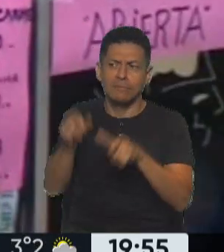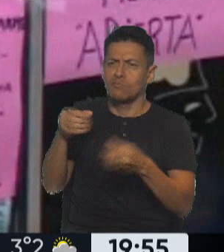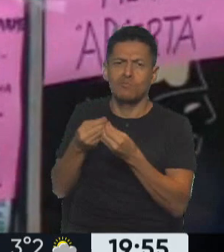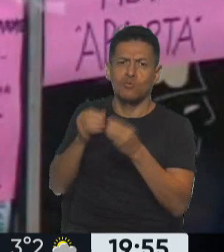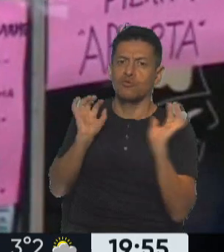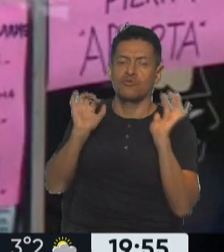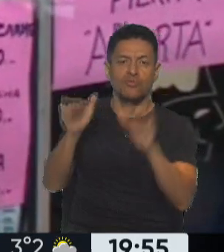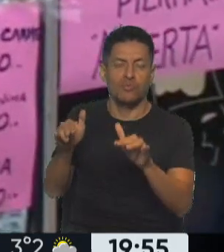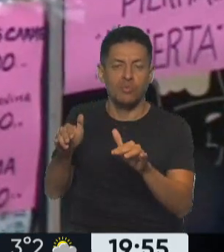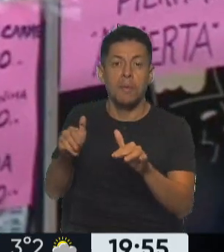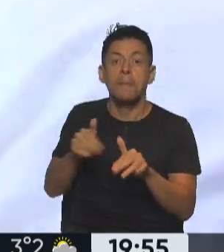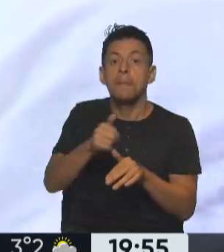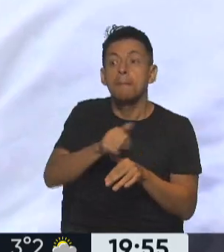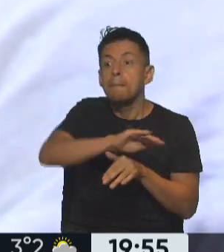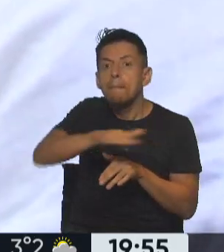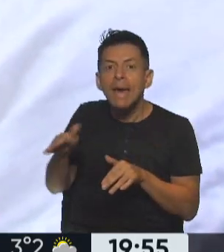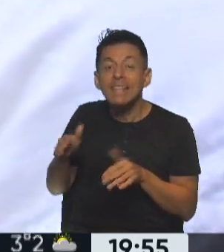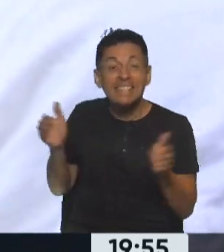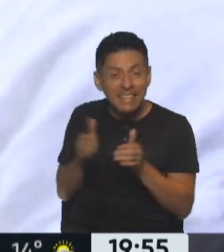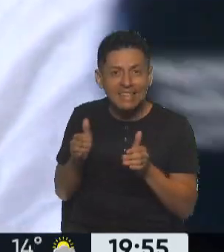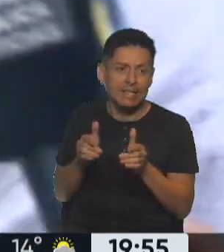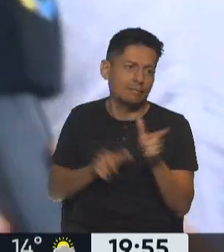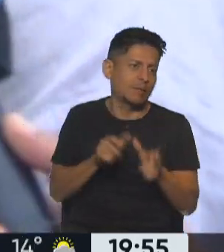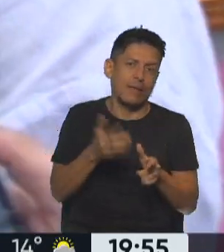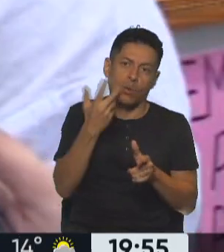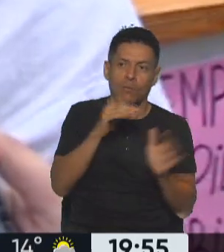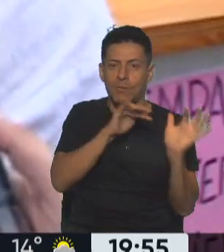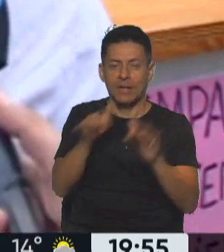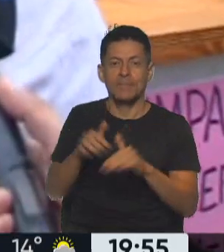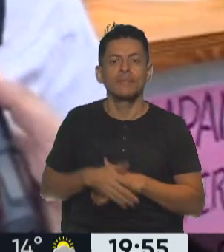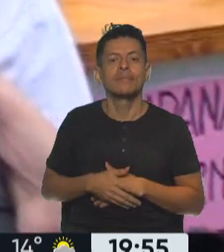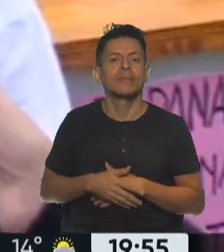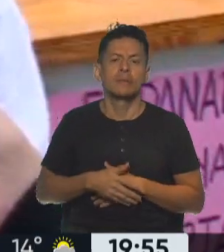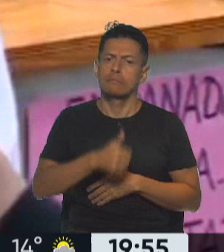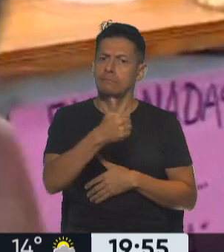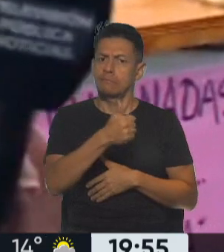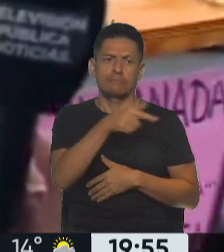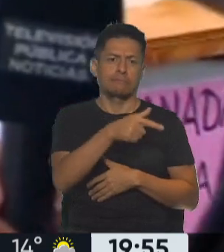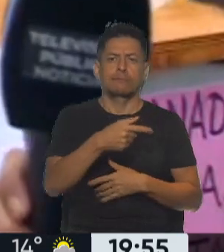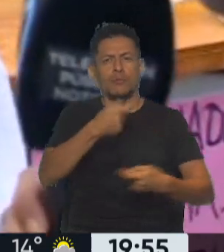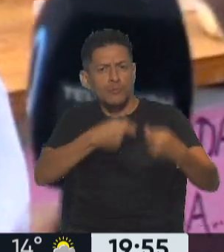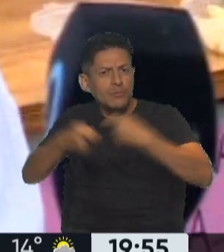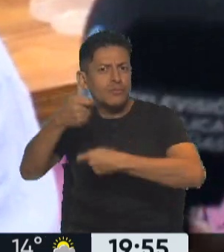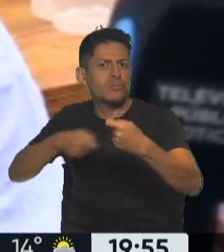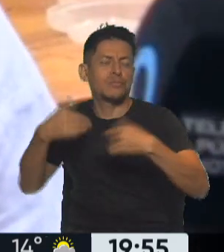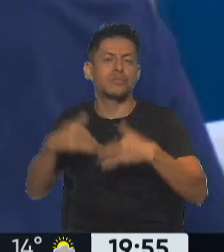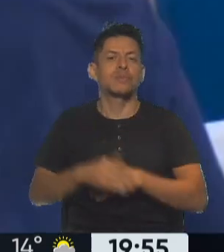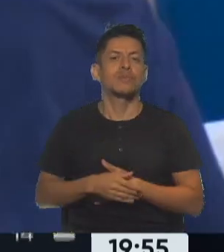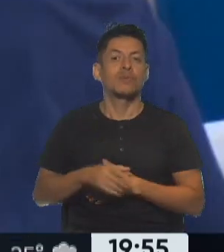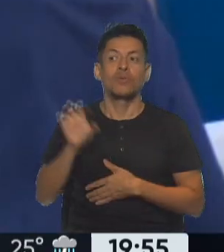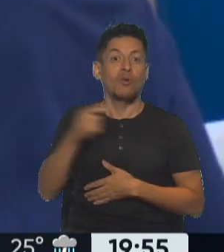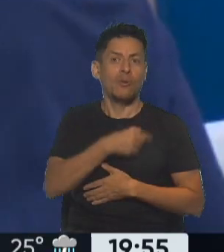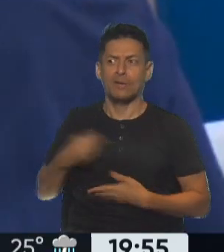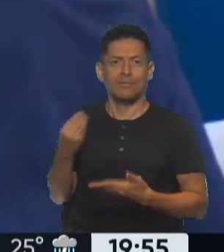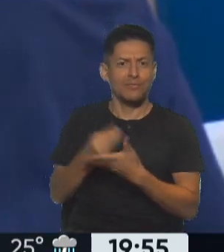un lugar más que la gente elige. Maestro, una sensación el puesto, ¿eh? Sí, aquí estamos trabajando muy contentos. Se paró el gobernador, empanada de